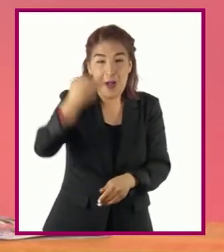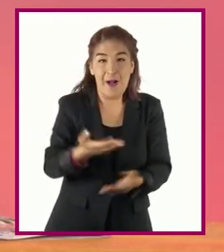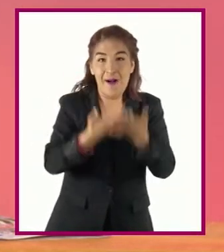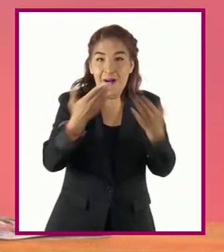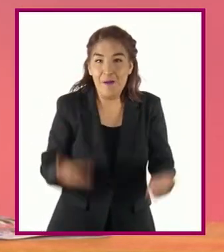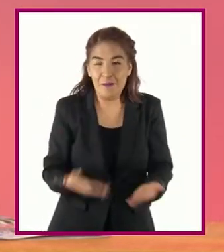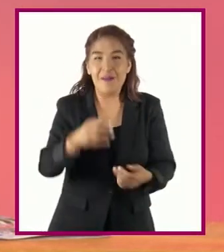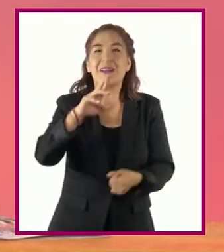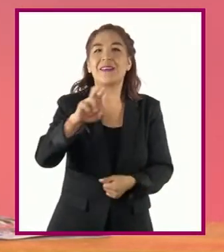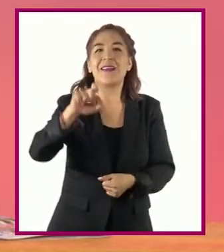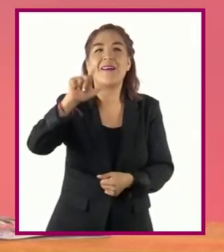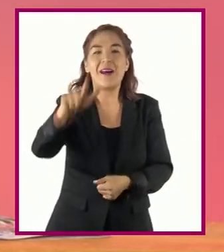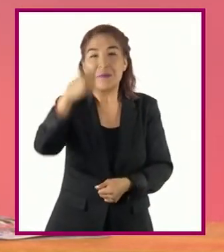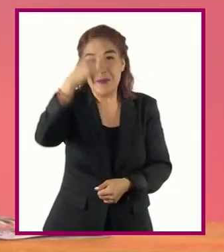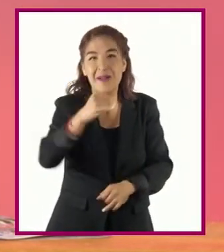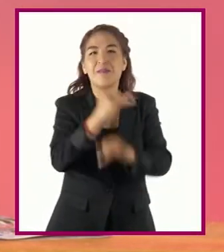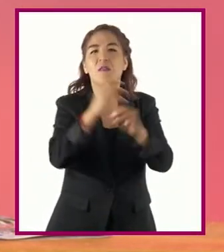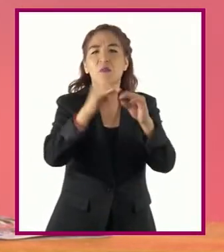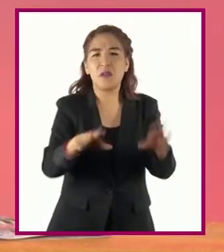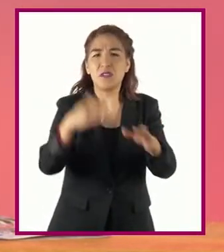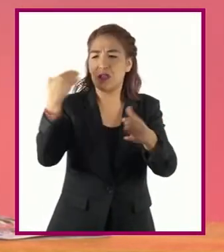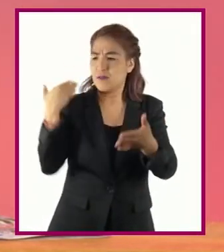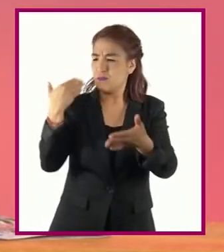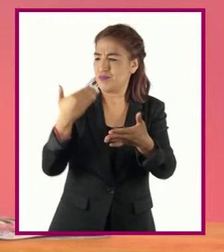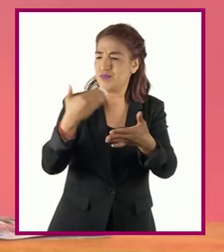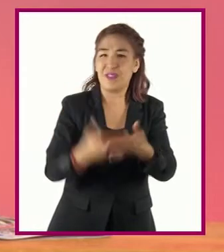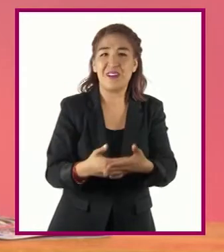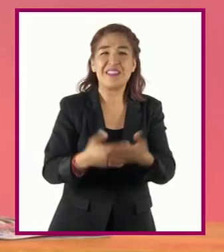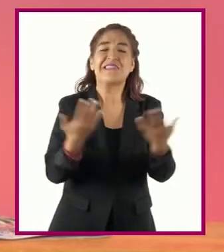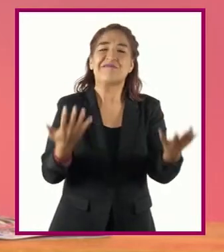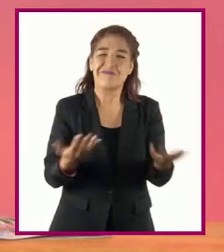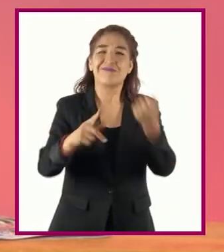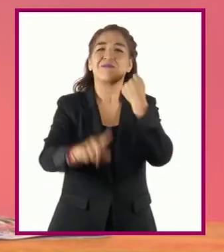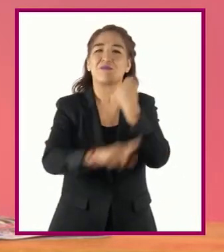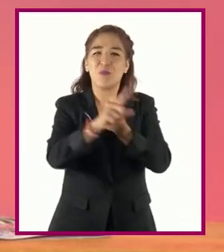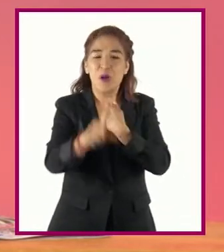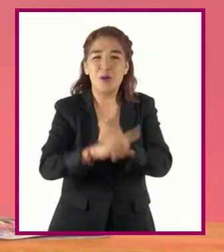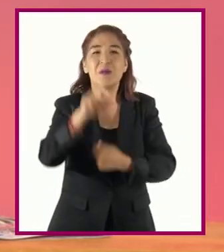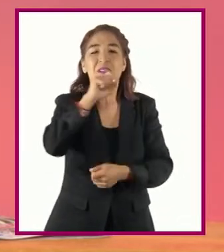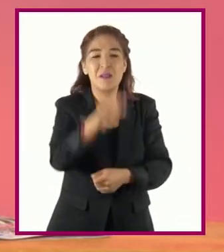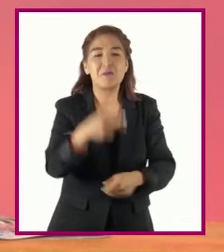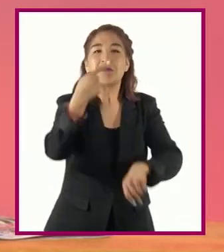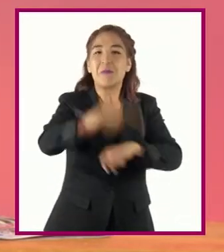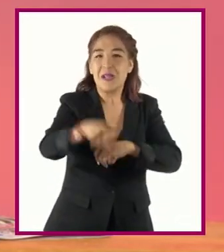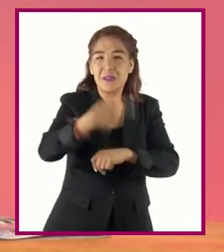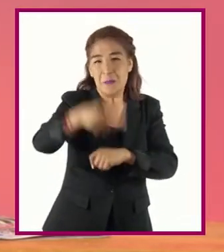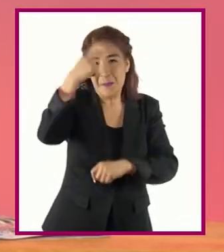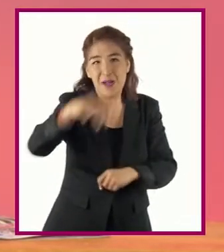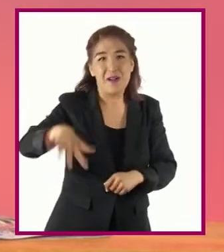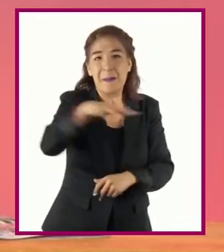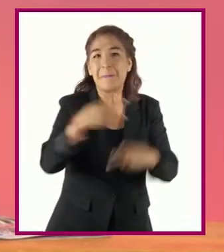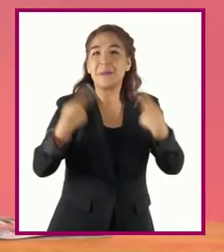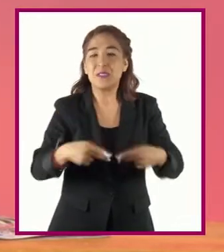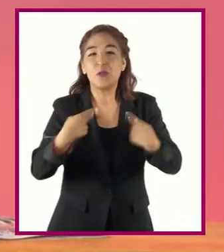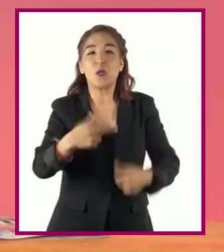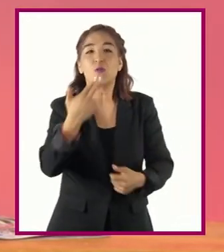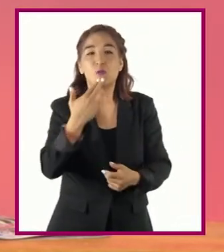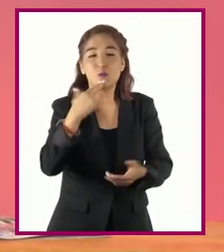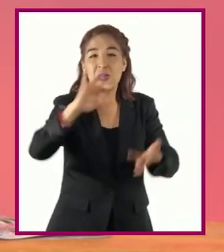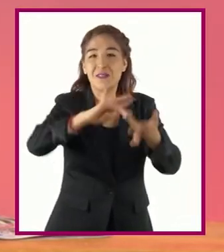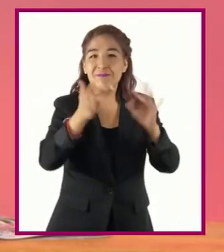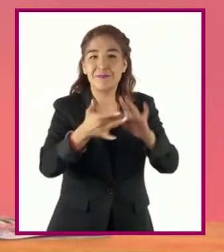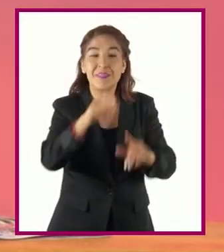información. Pero en los últimos años han traído desórdenes y hasta riesgos para los usuarios y para quienes los